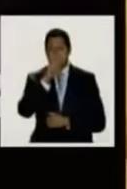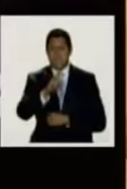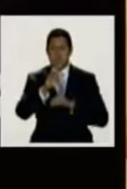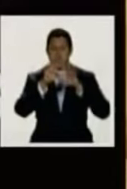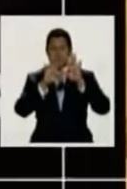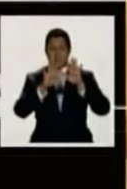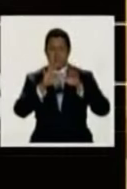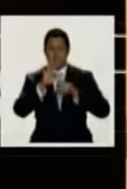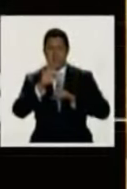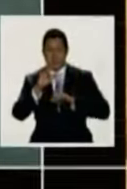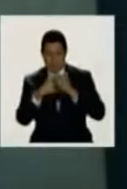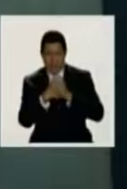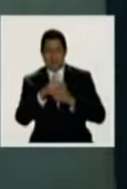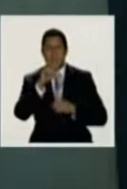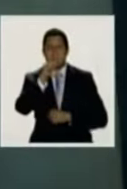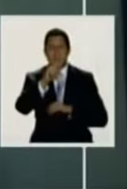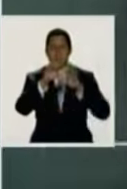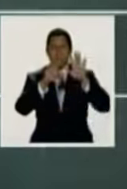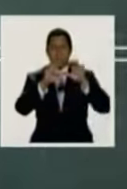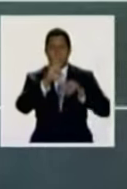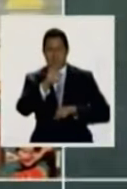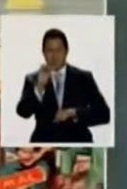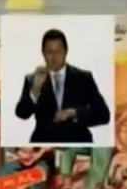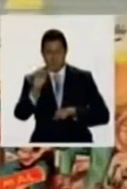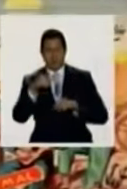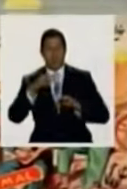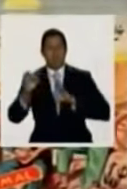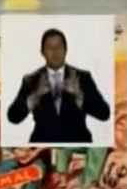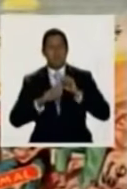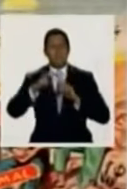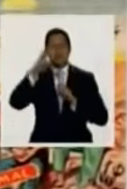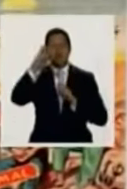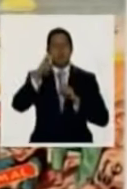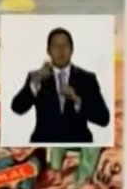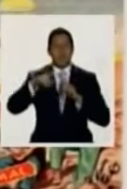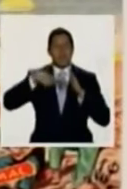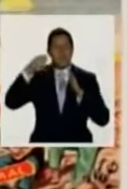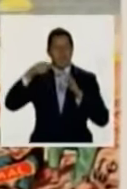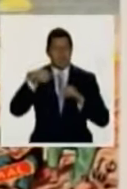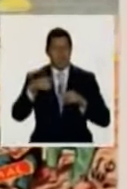Los 43 y en La Trepadora y Canaima para la industria mexicana.